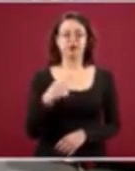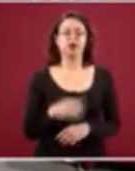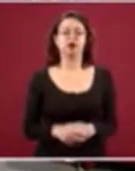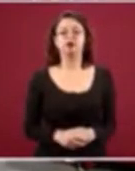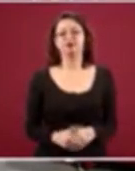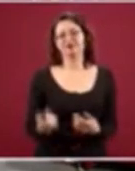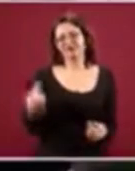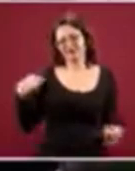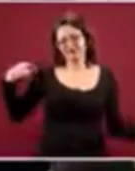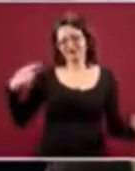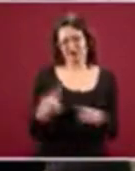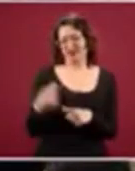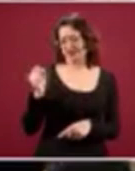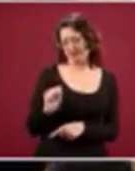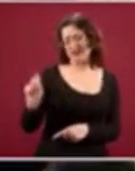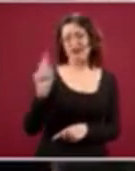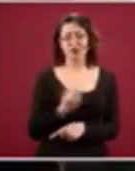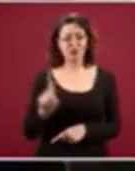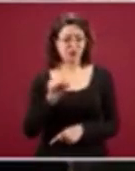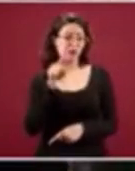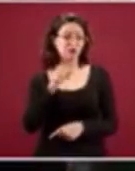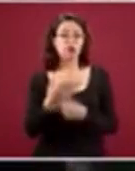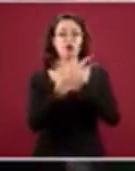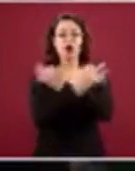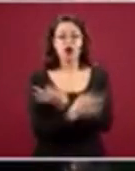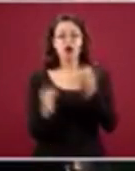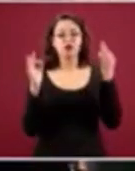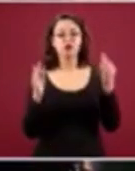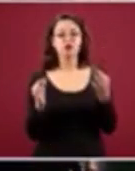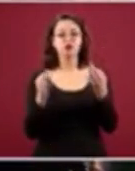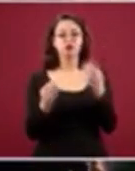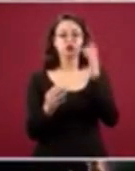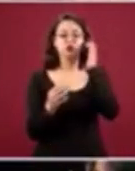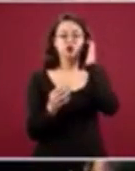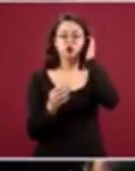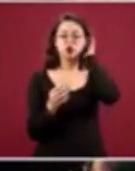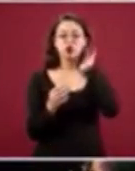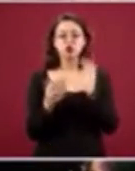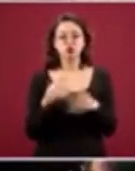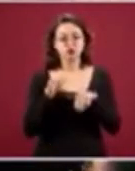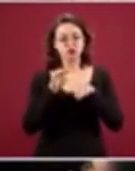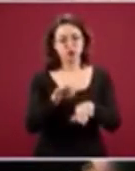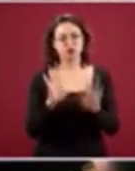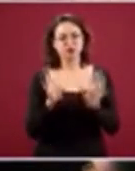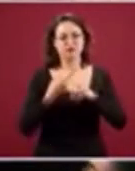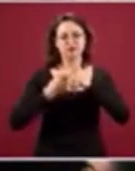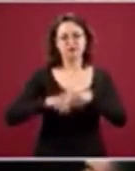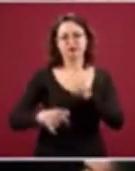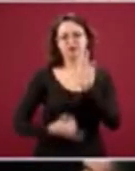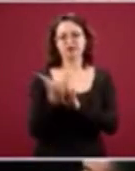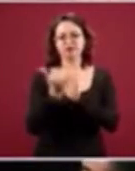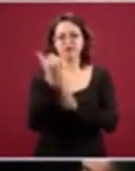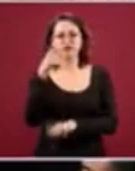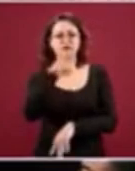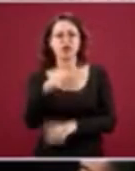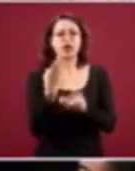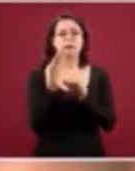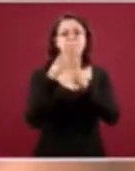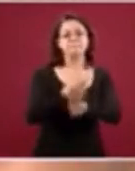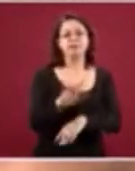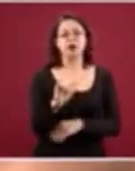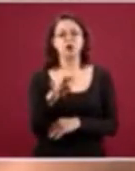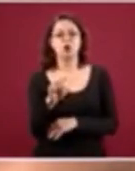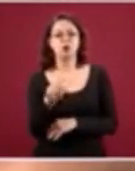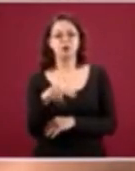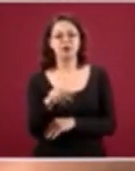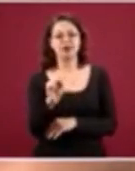de semana dio el anuncio de los de que ya va a iniciar con la construcción de los bancos del bienestar.